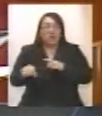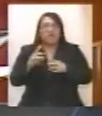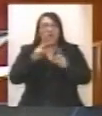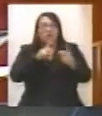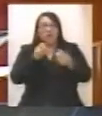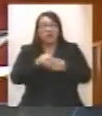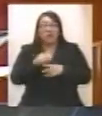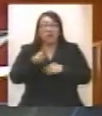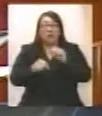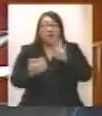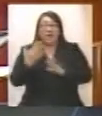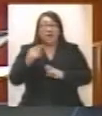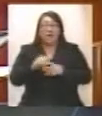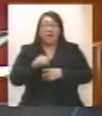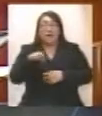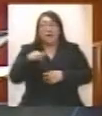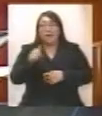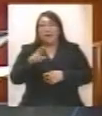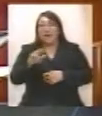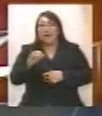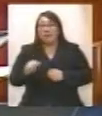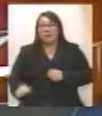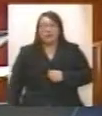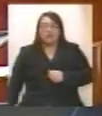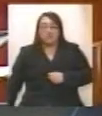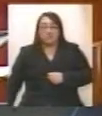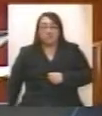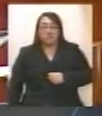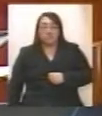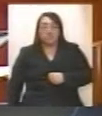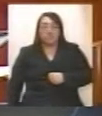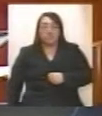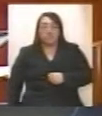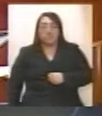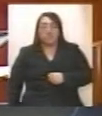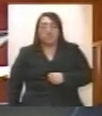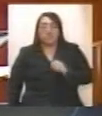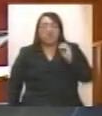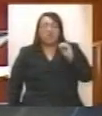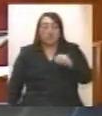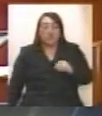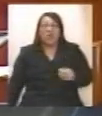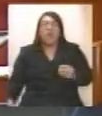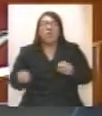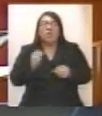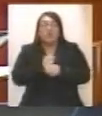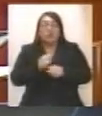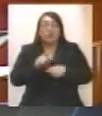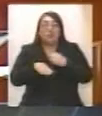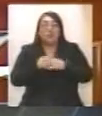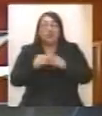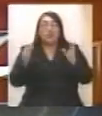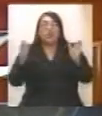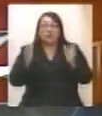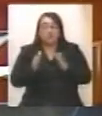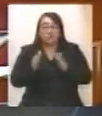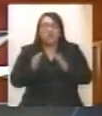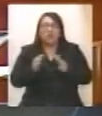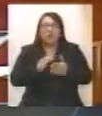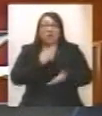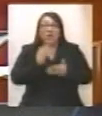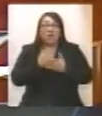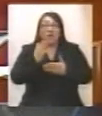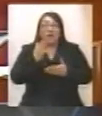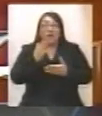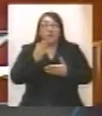suscrito en el 2015 en París y que pondrá en marcha acciones concretas para la reducción de emisiones